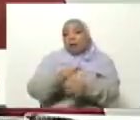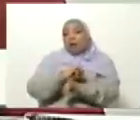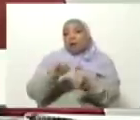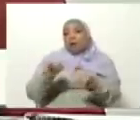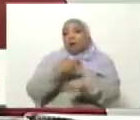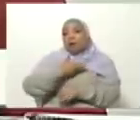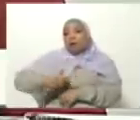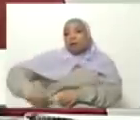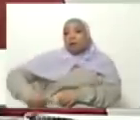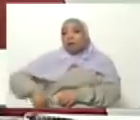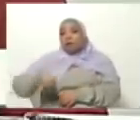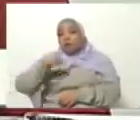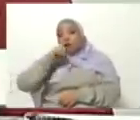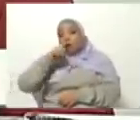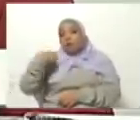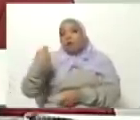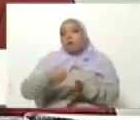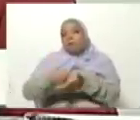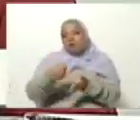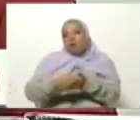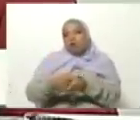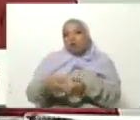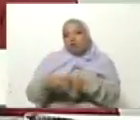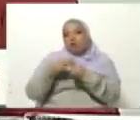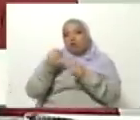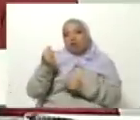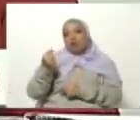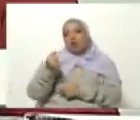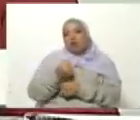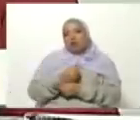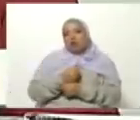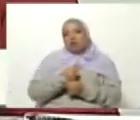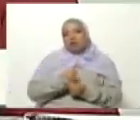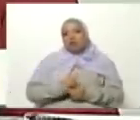presidente de Paraguay cobró parte de esa comisión.